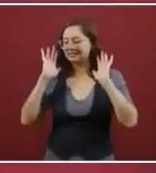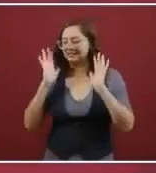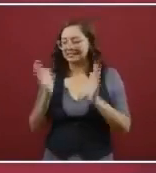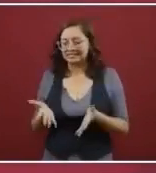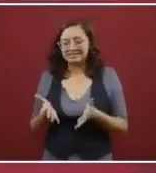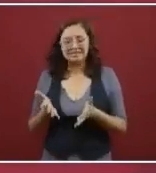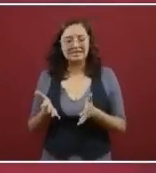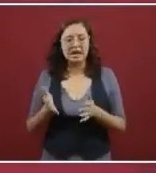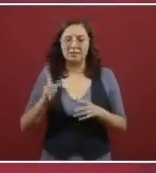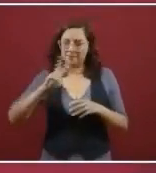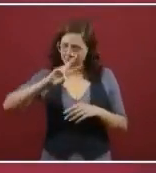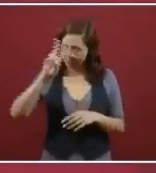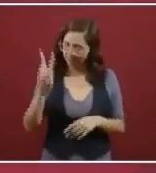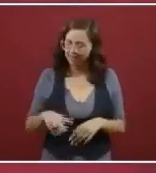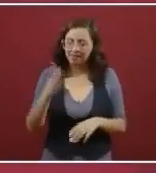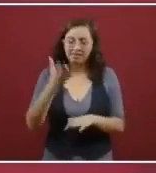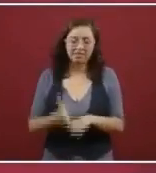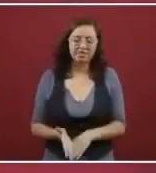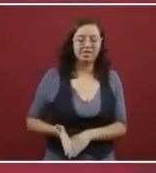en definitiva,